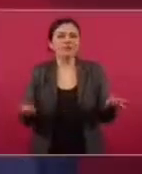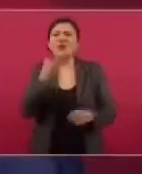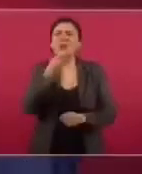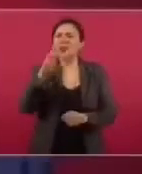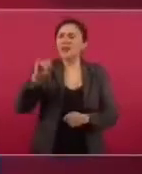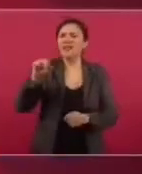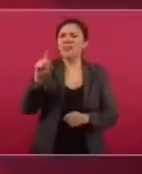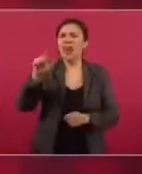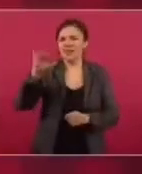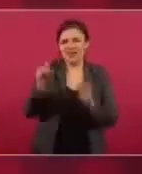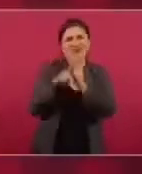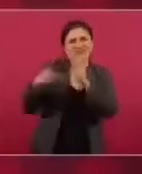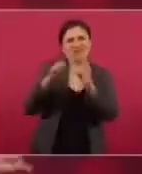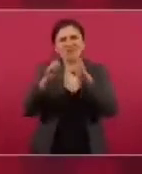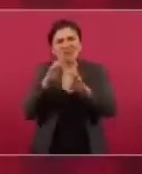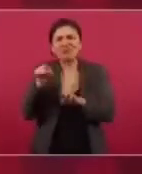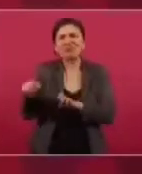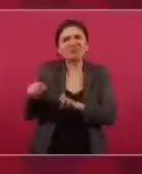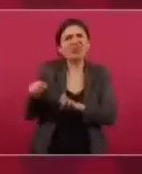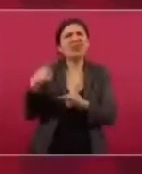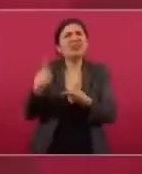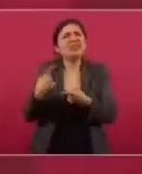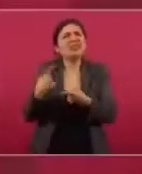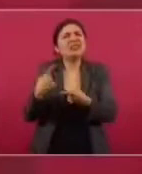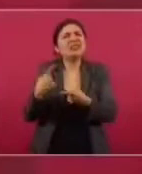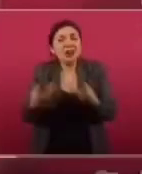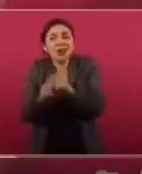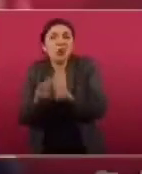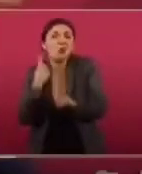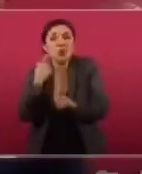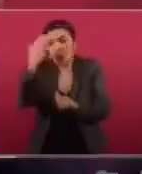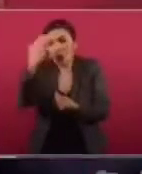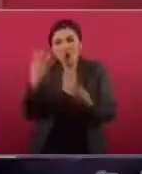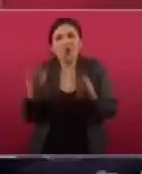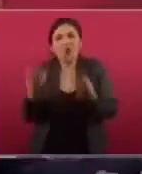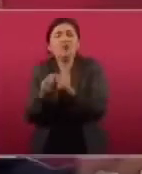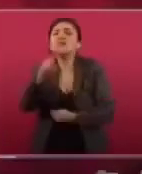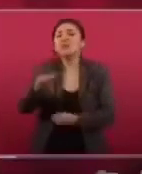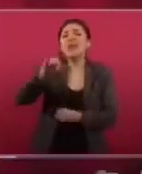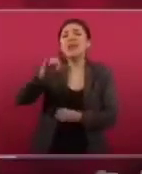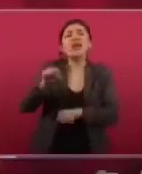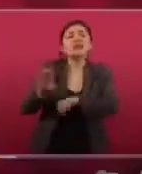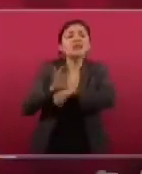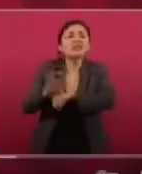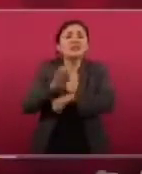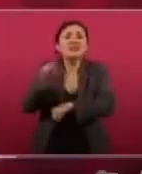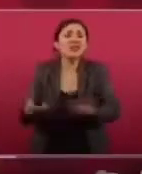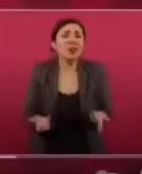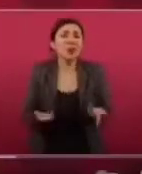Palacio, ¿pues a quién conoce de los políticos? A Salinas. ¿Y